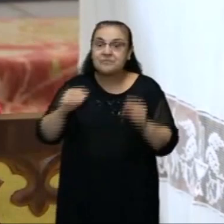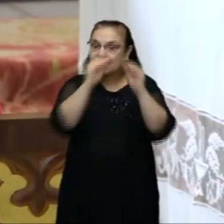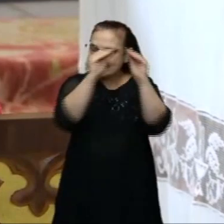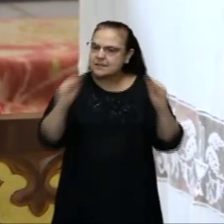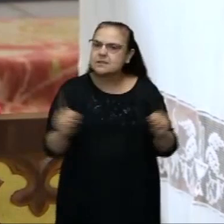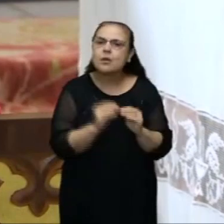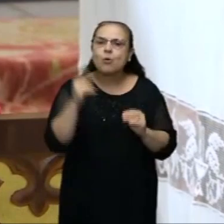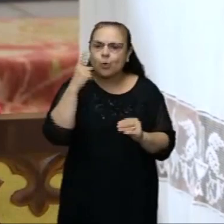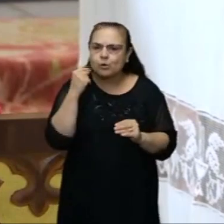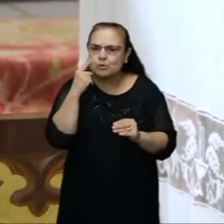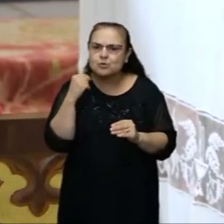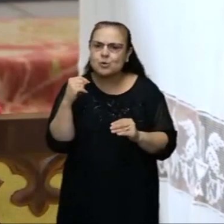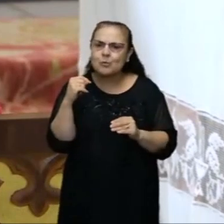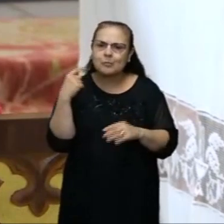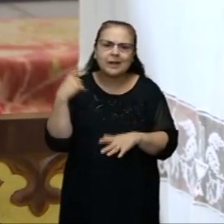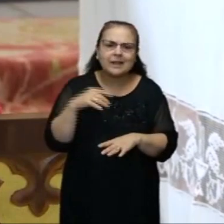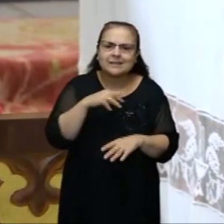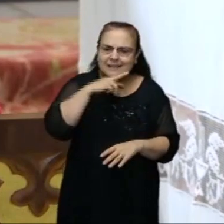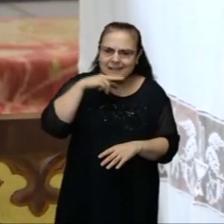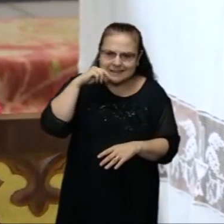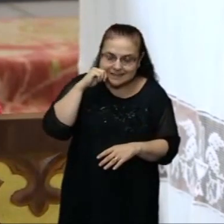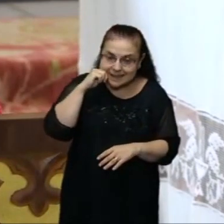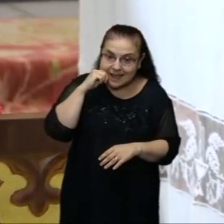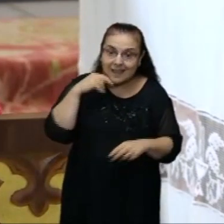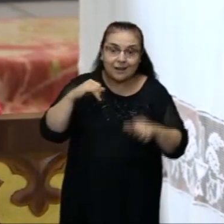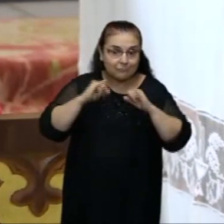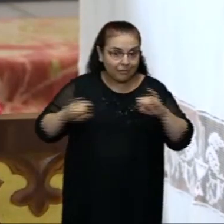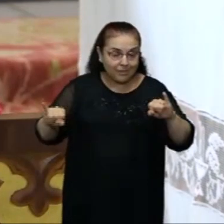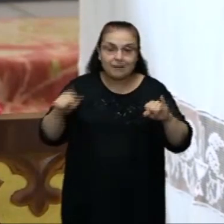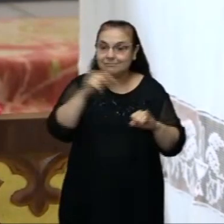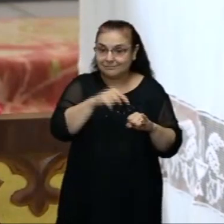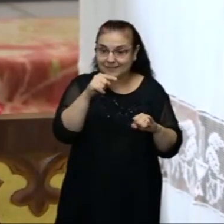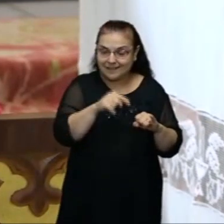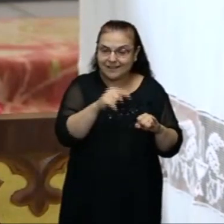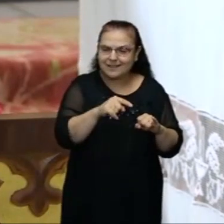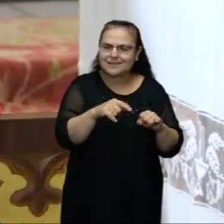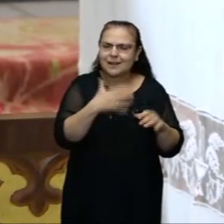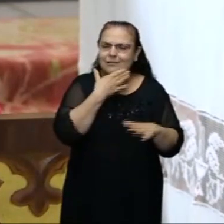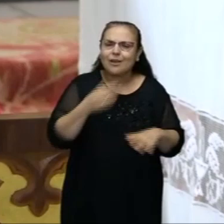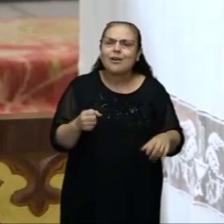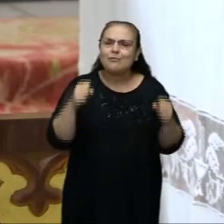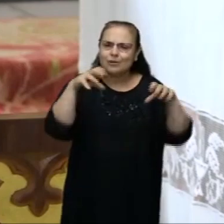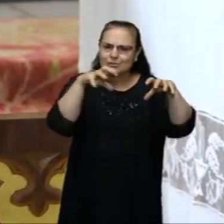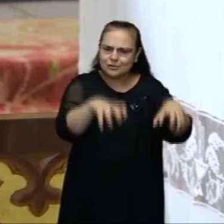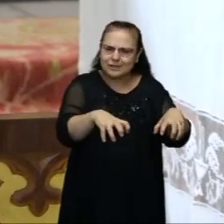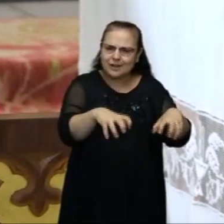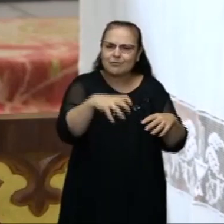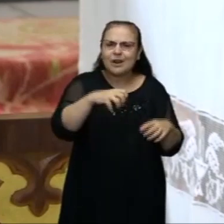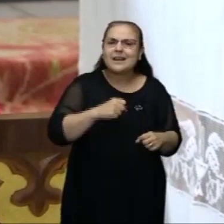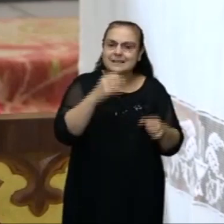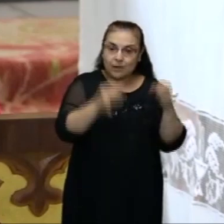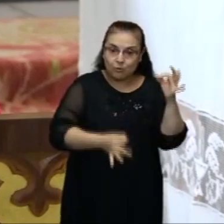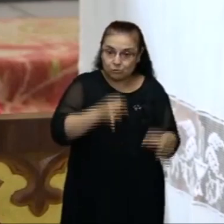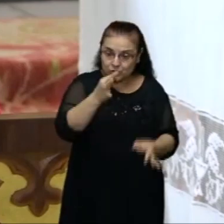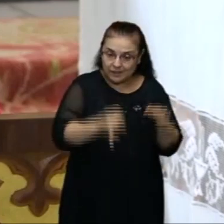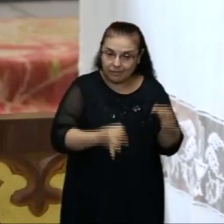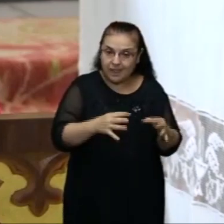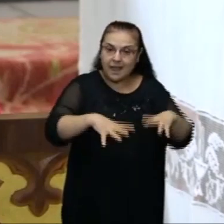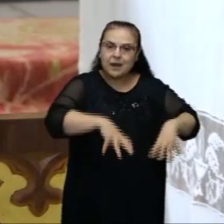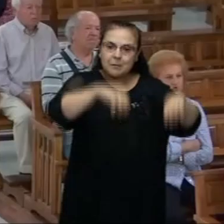de Israel, a celebrar el nombre del Señor, en ella están los tribunales de justicia, en el palacio de